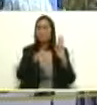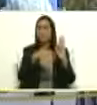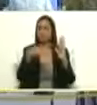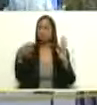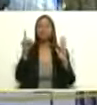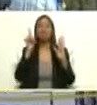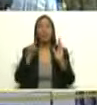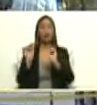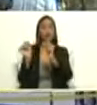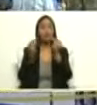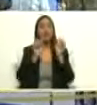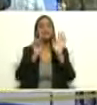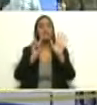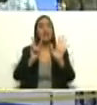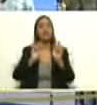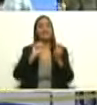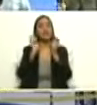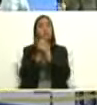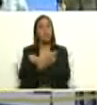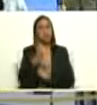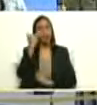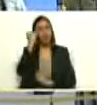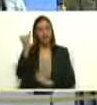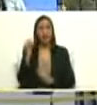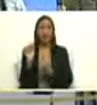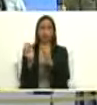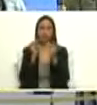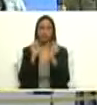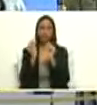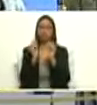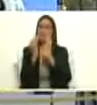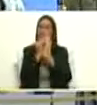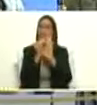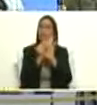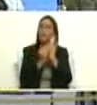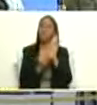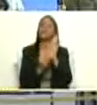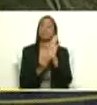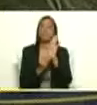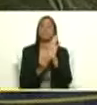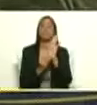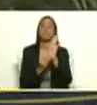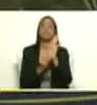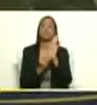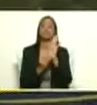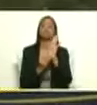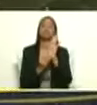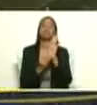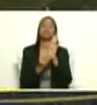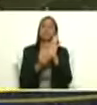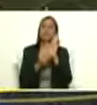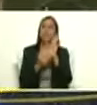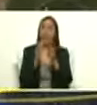también garantizar la paz la defensa la soberanía nacional ante las pretensiones de la